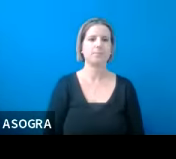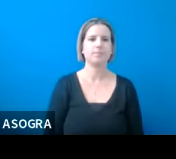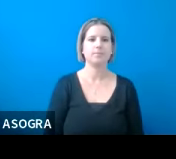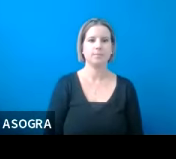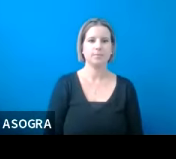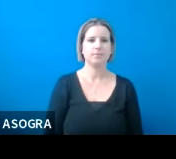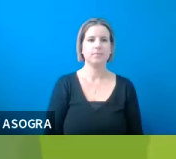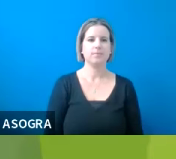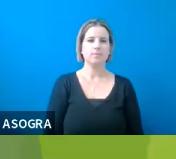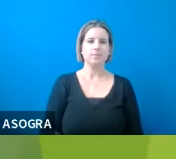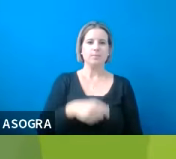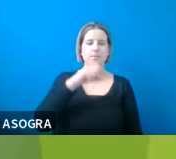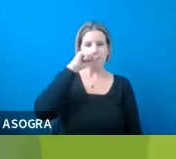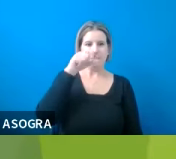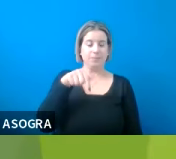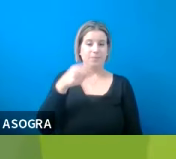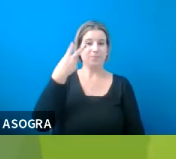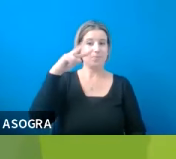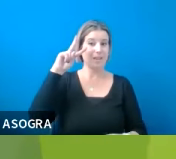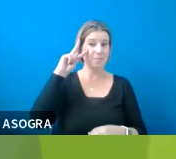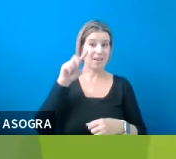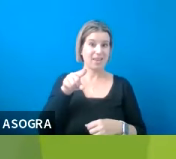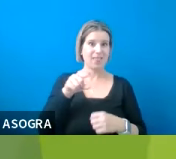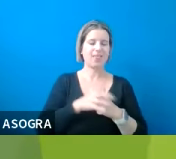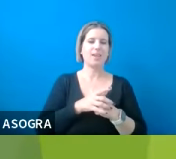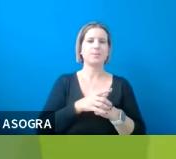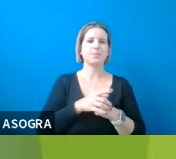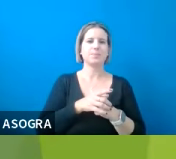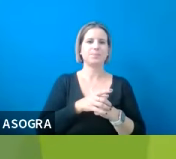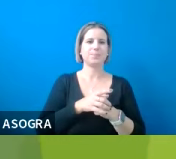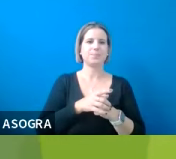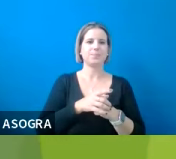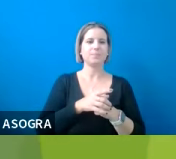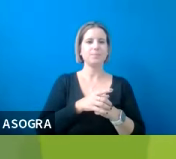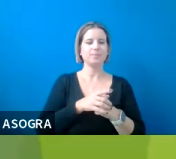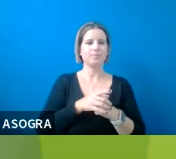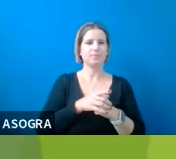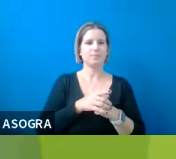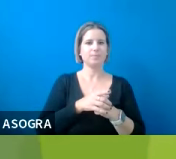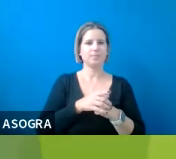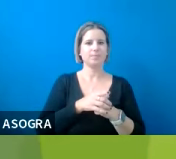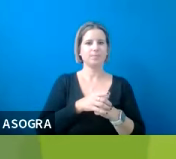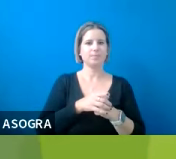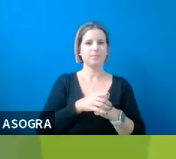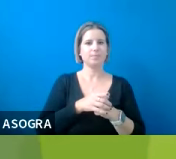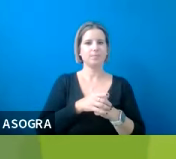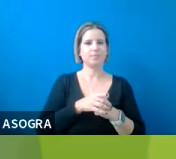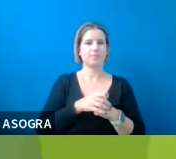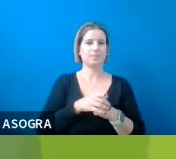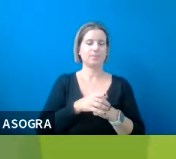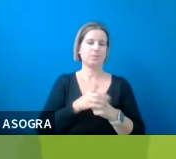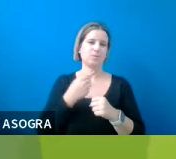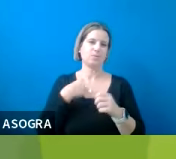Bueno, esta experiencia lo he